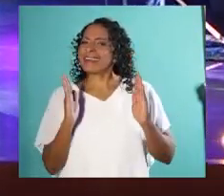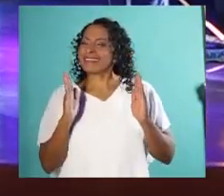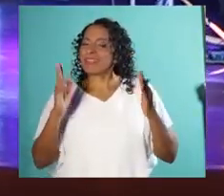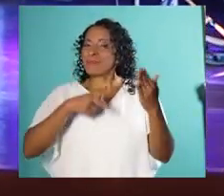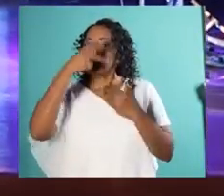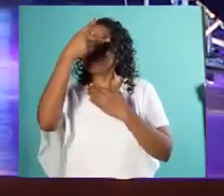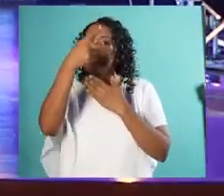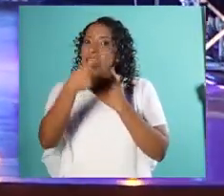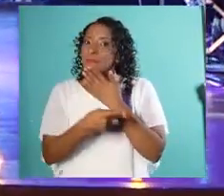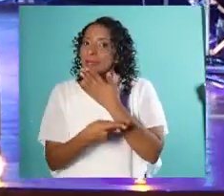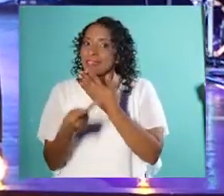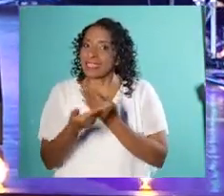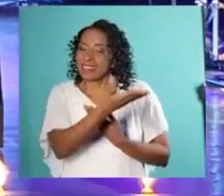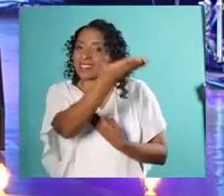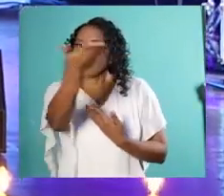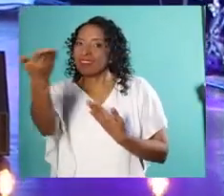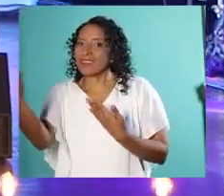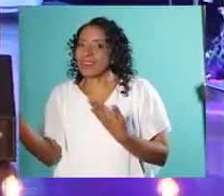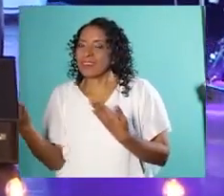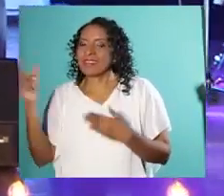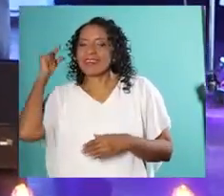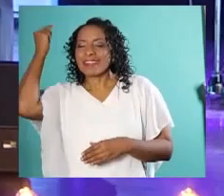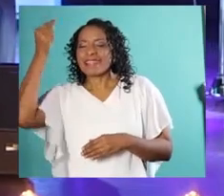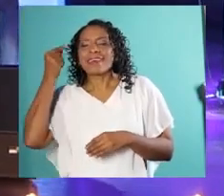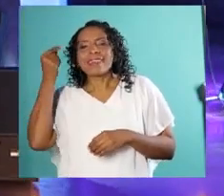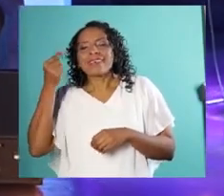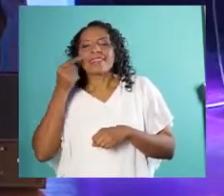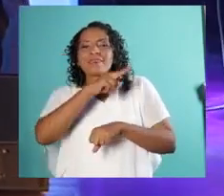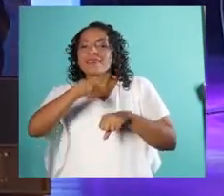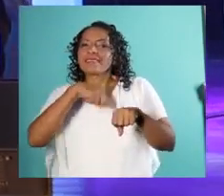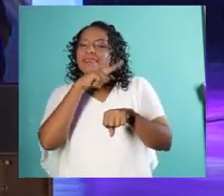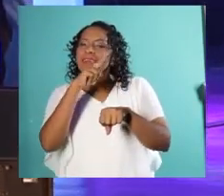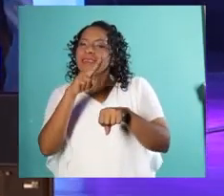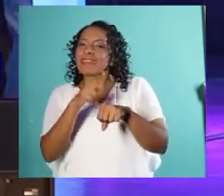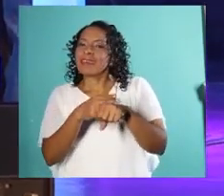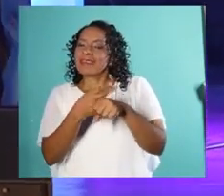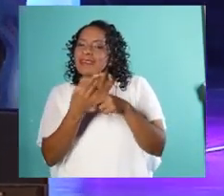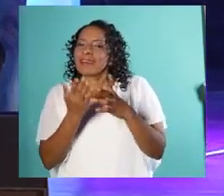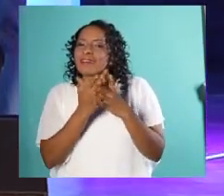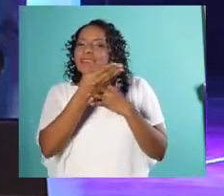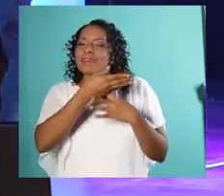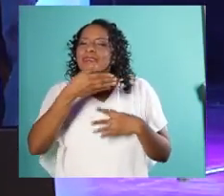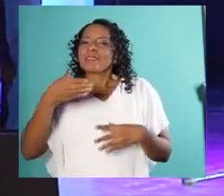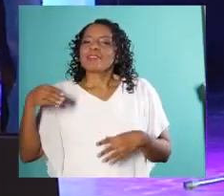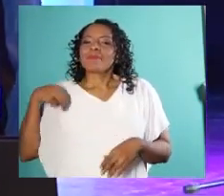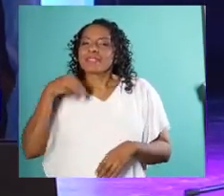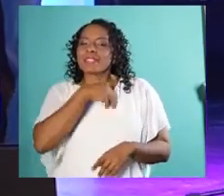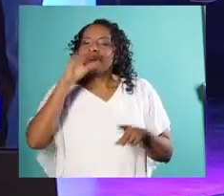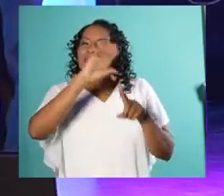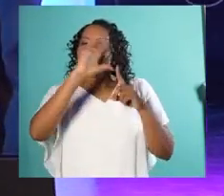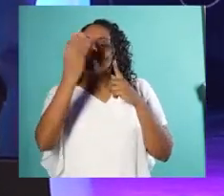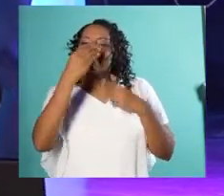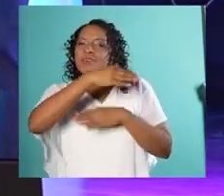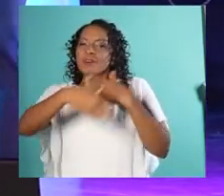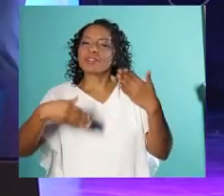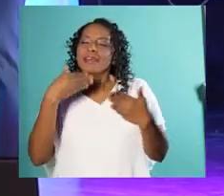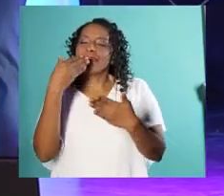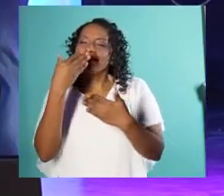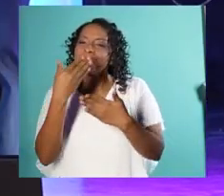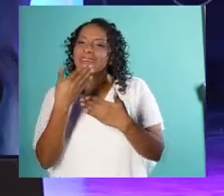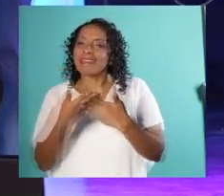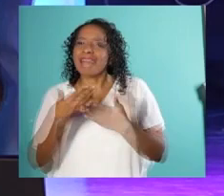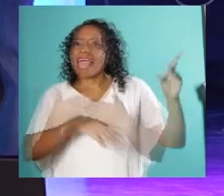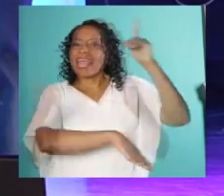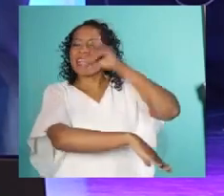llega gracias al Gobierno Nacional en conjunto con el Ministerio de Cultura. Todo esto a favor de